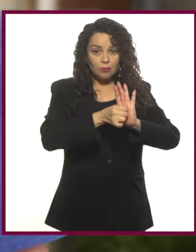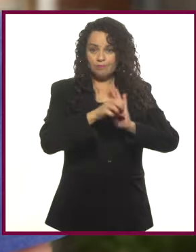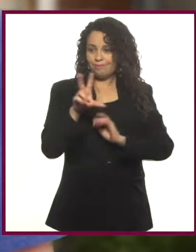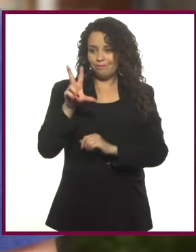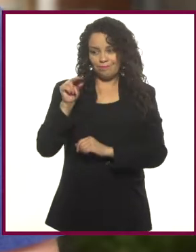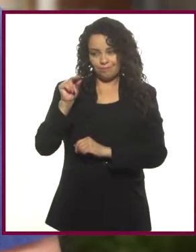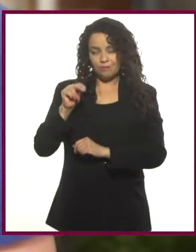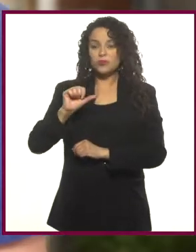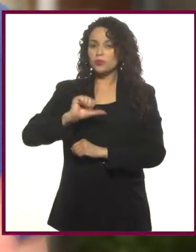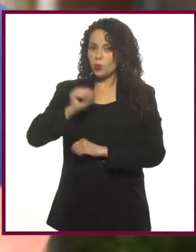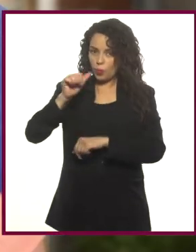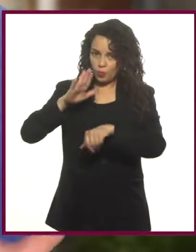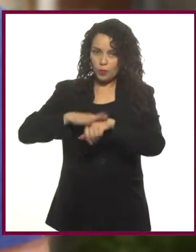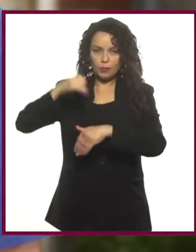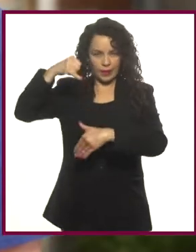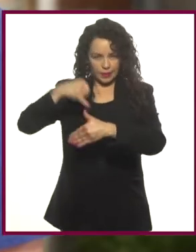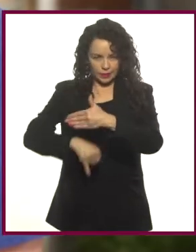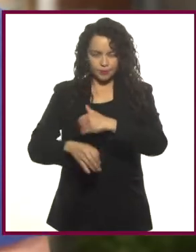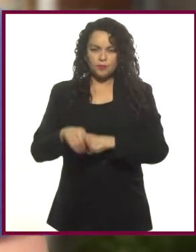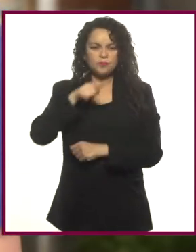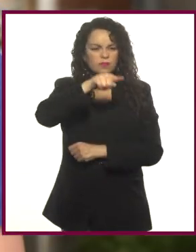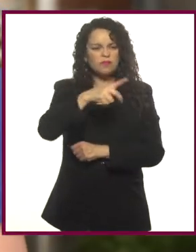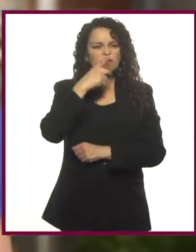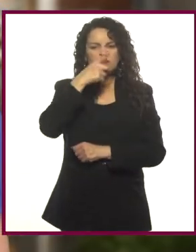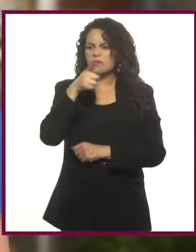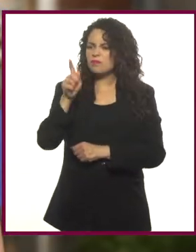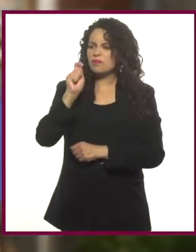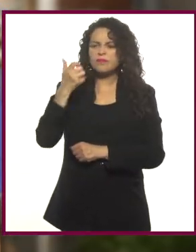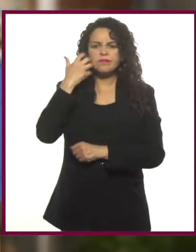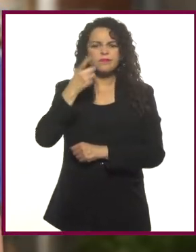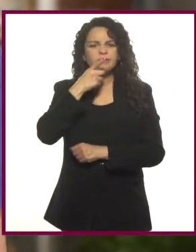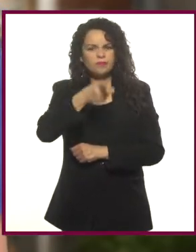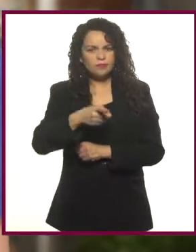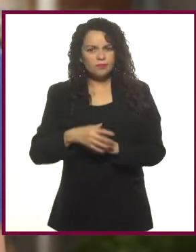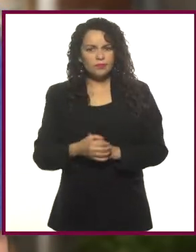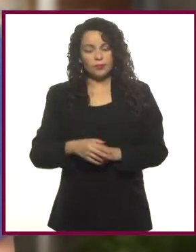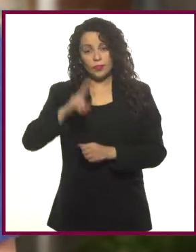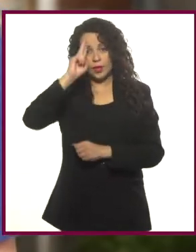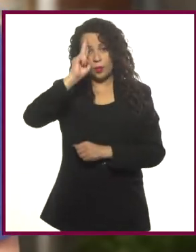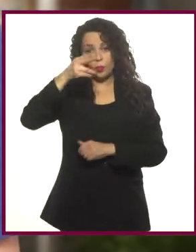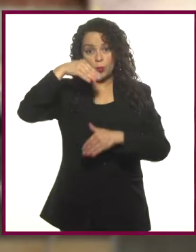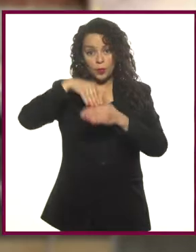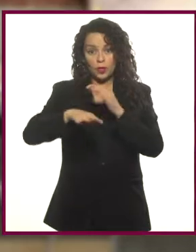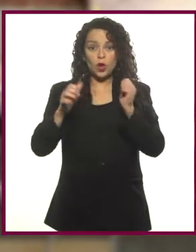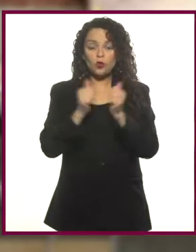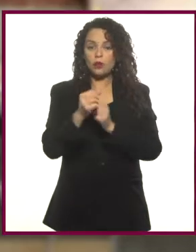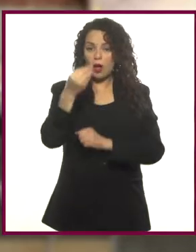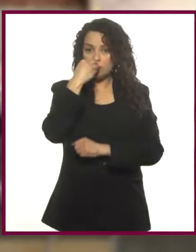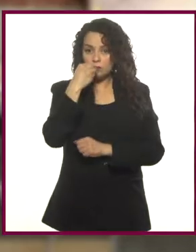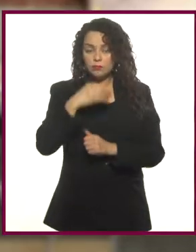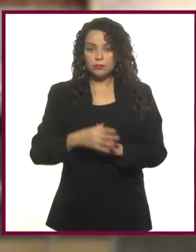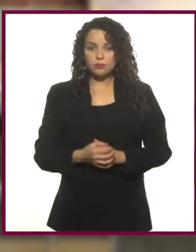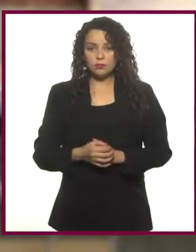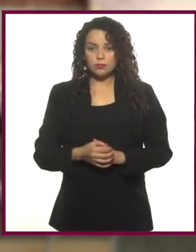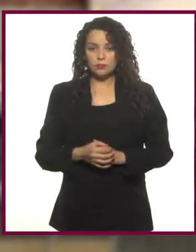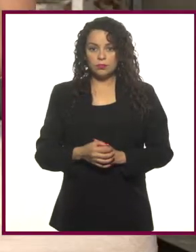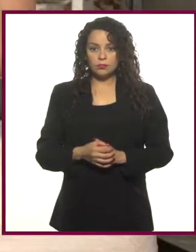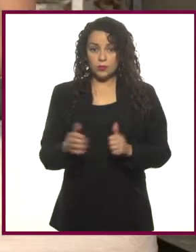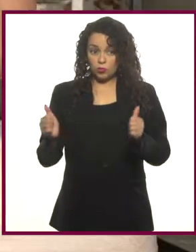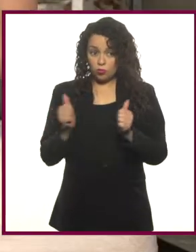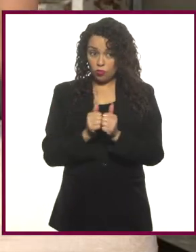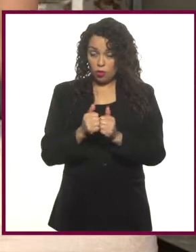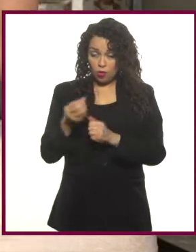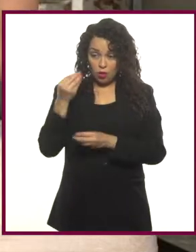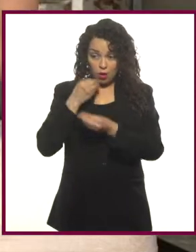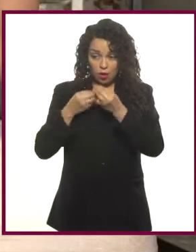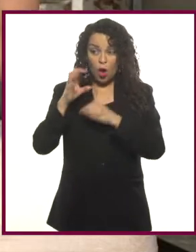del símbolo, también está más allá. ¿Qué dijiste que significaba este símbolo? Prohibido entrar con alimentos.